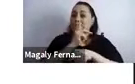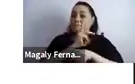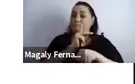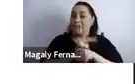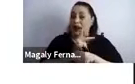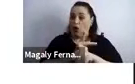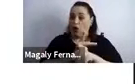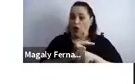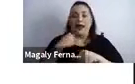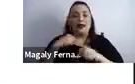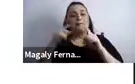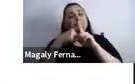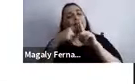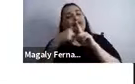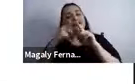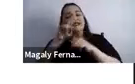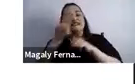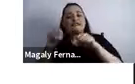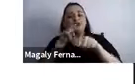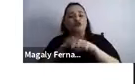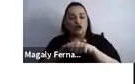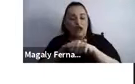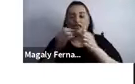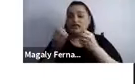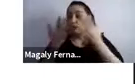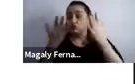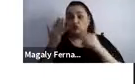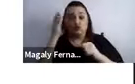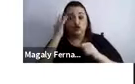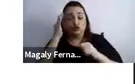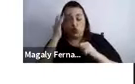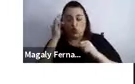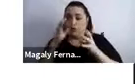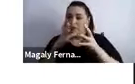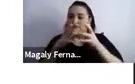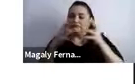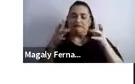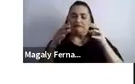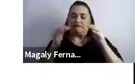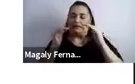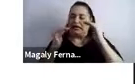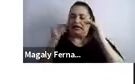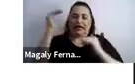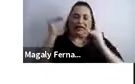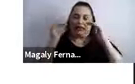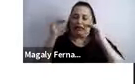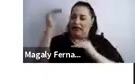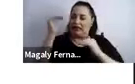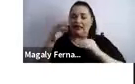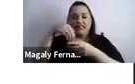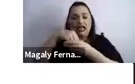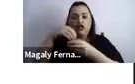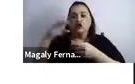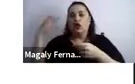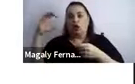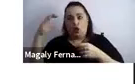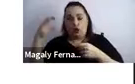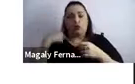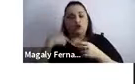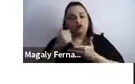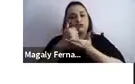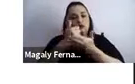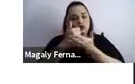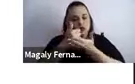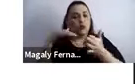de medias nacionales. A muchas personas preocupa la enorme inequidad dentro de Colombia, y de hecho estamos colaborando en